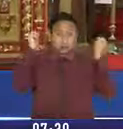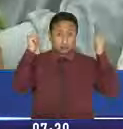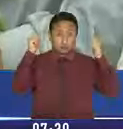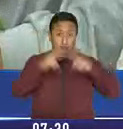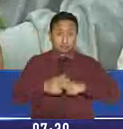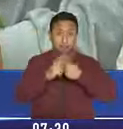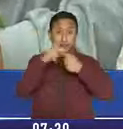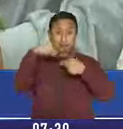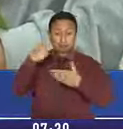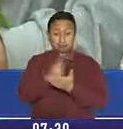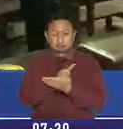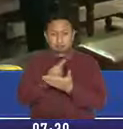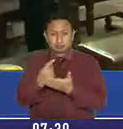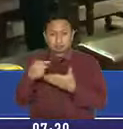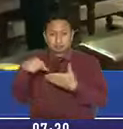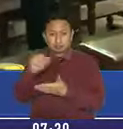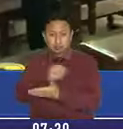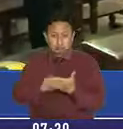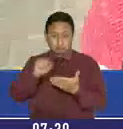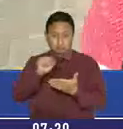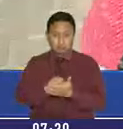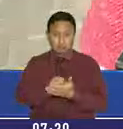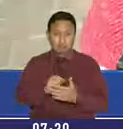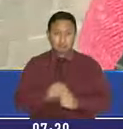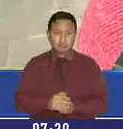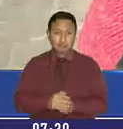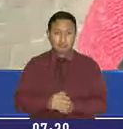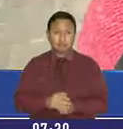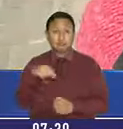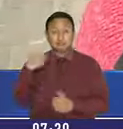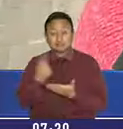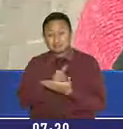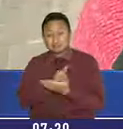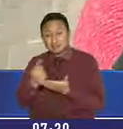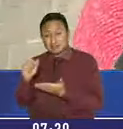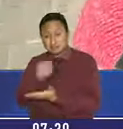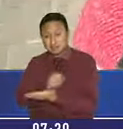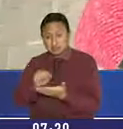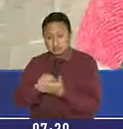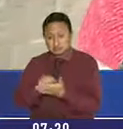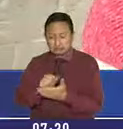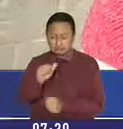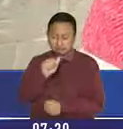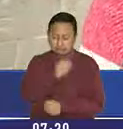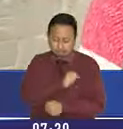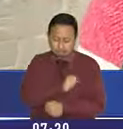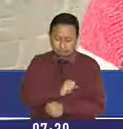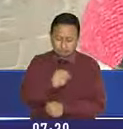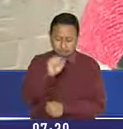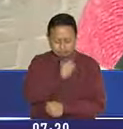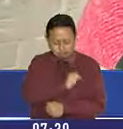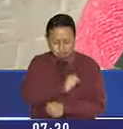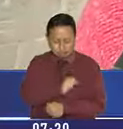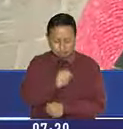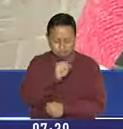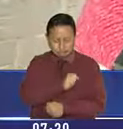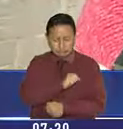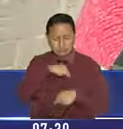Santa. Toda la Semana Santa es de arrepentimiento, de unirnos más en familia,